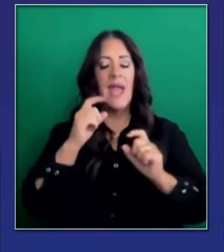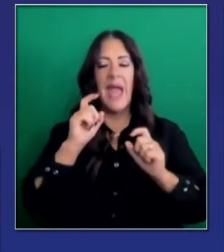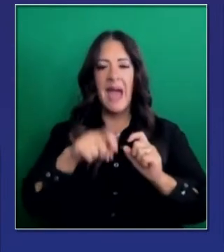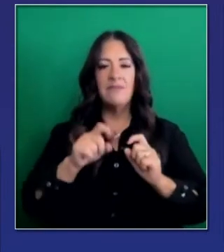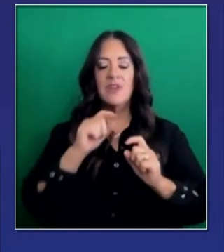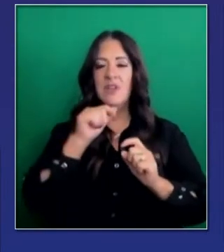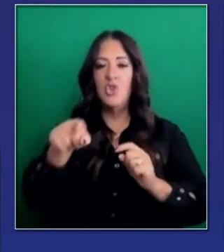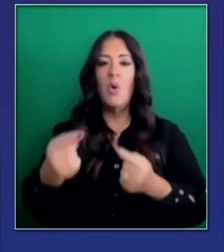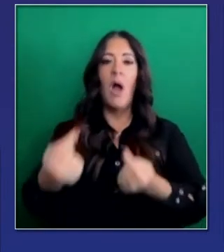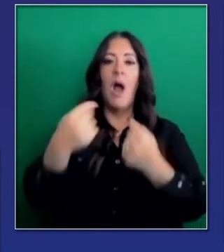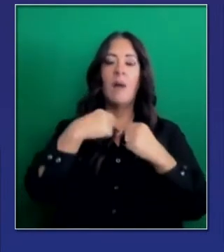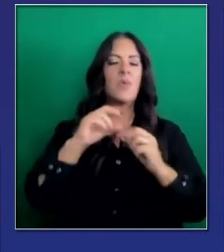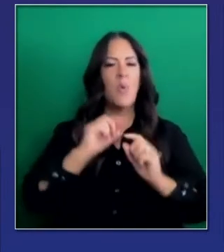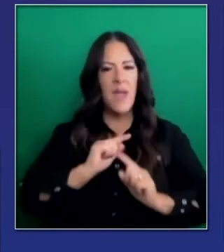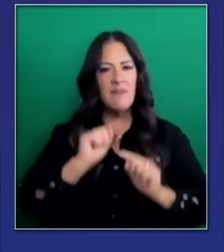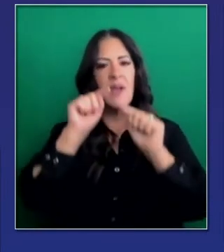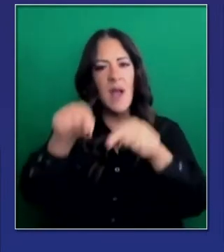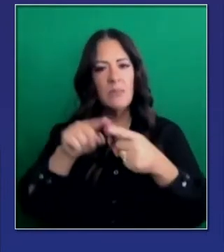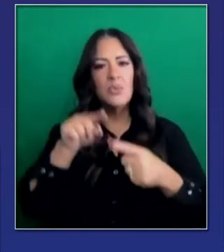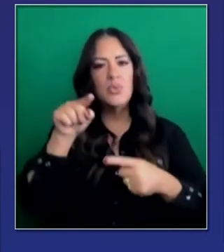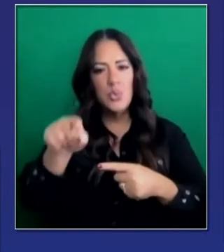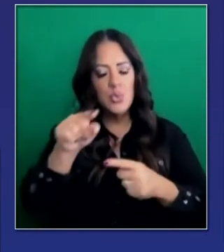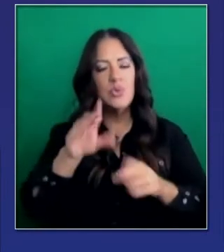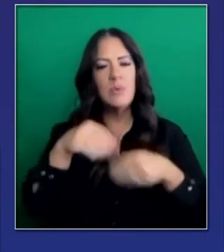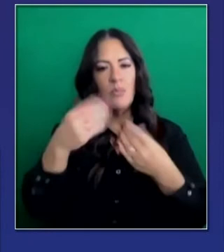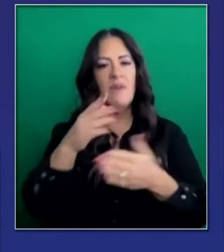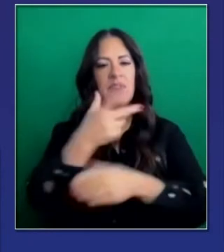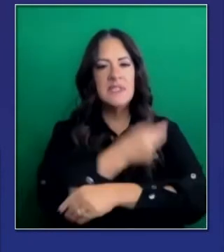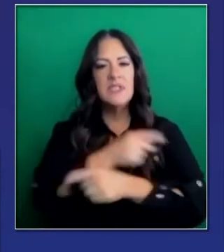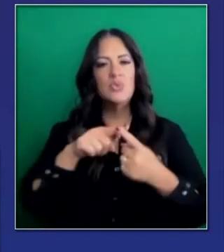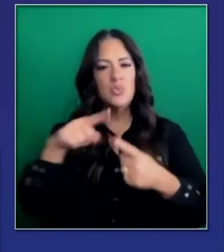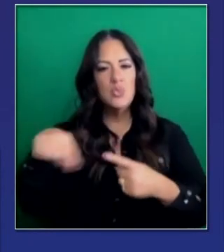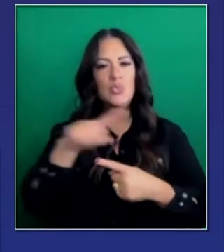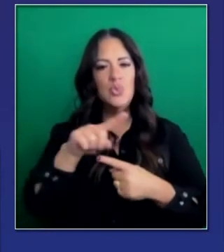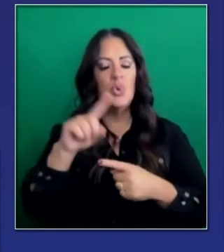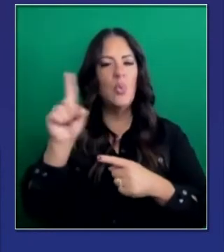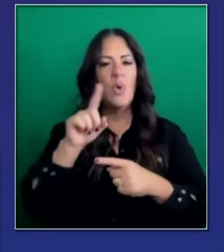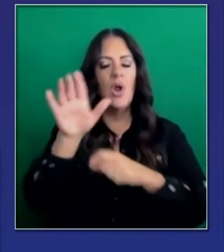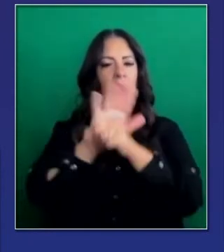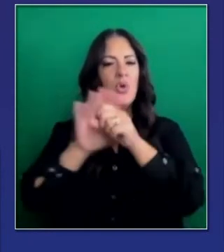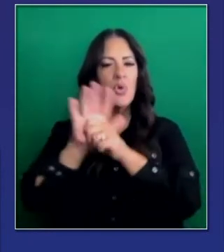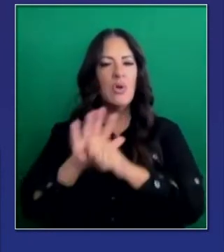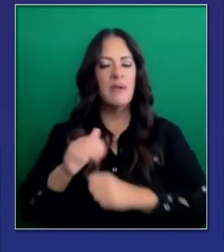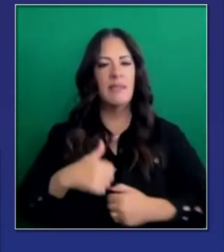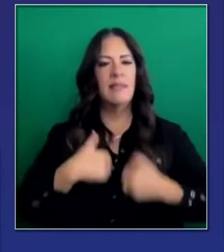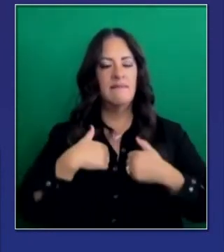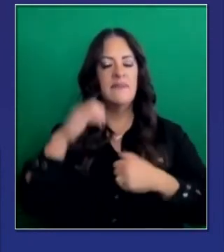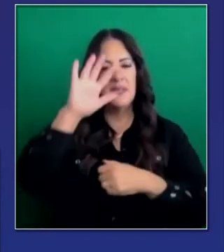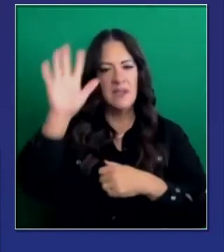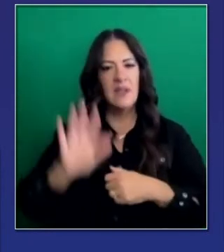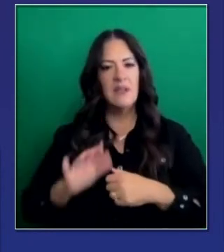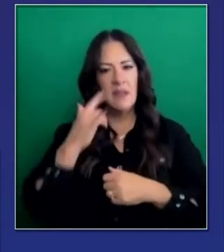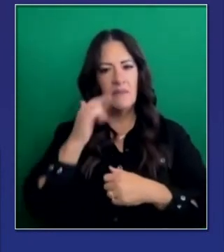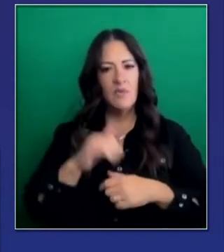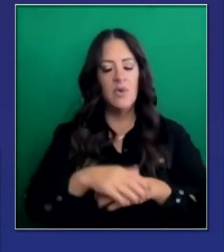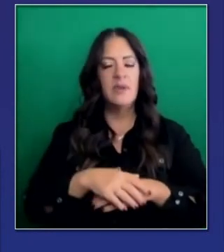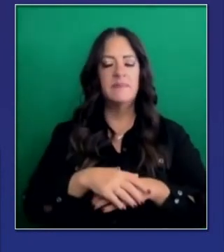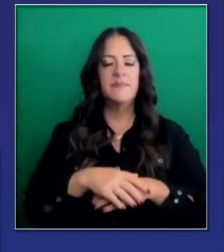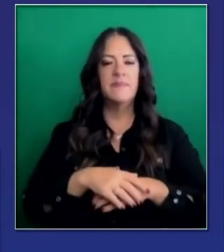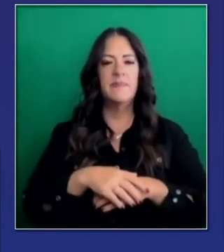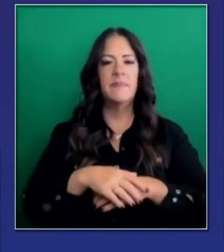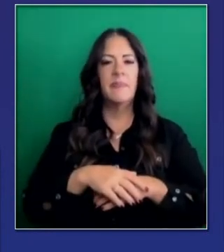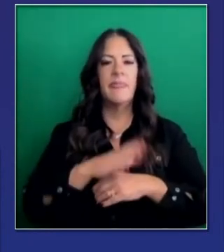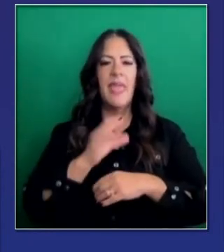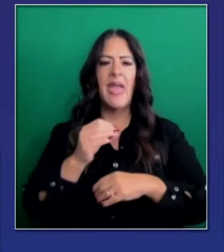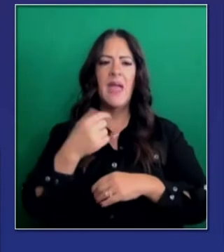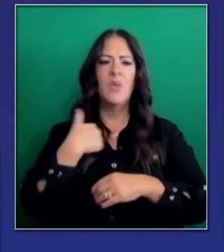está debe recibir la información y queremos asegurarnos de tener un mensaje de confianza una estrategia clara